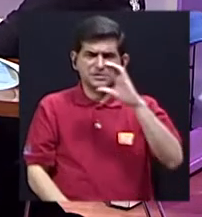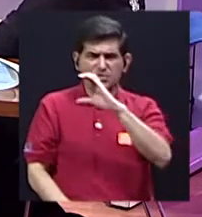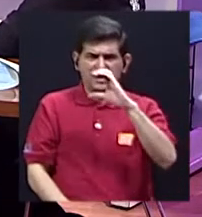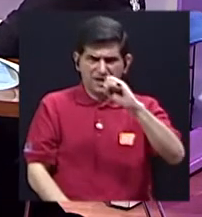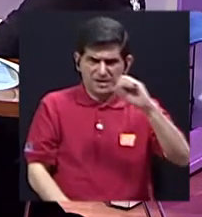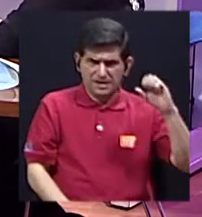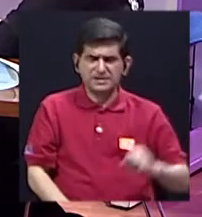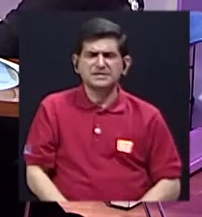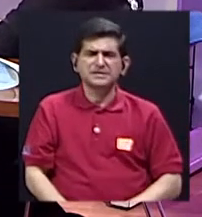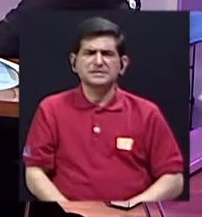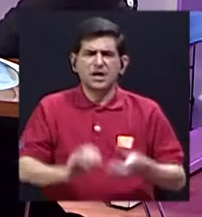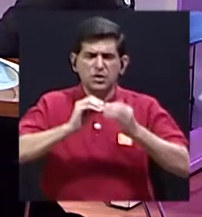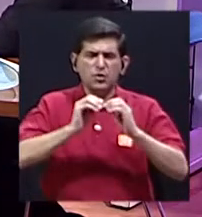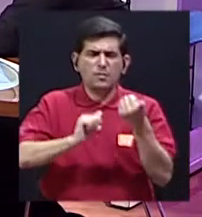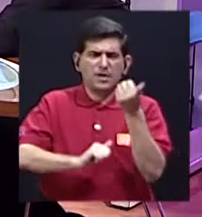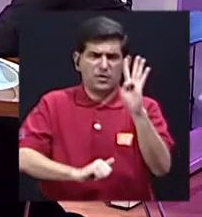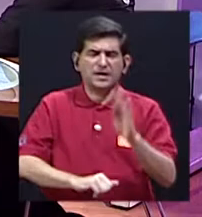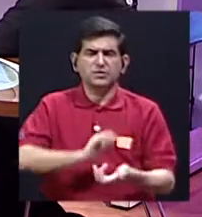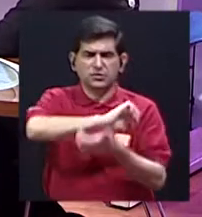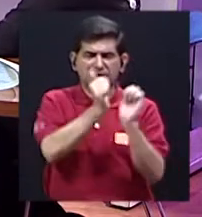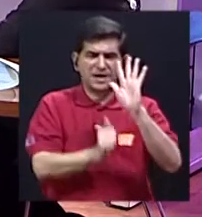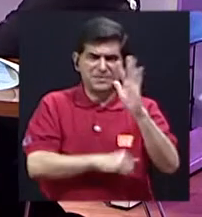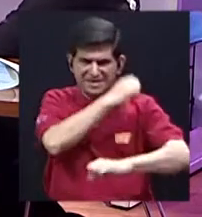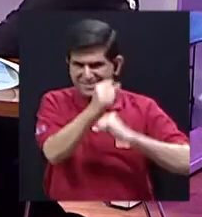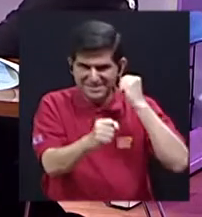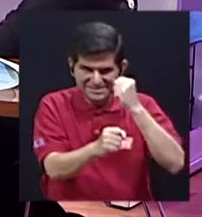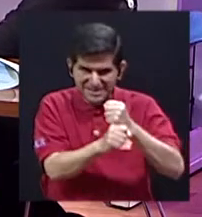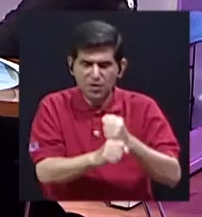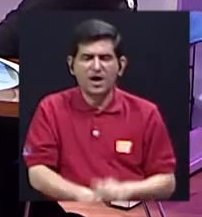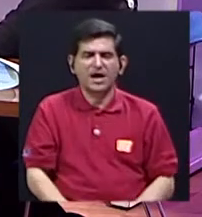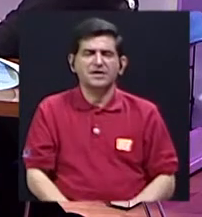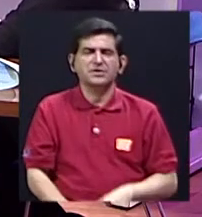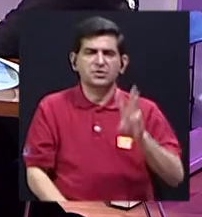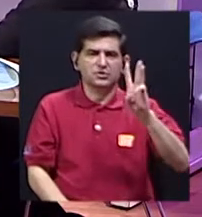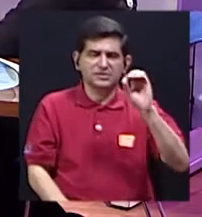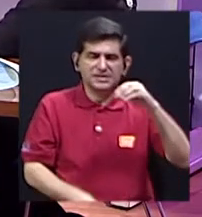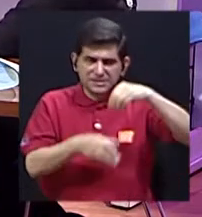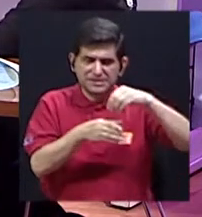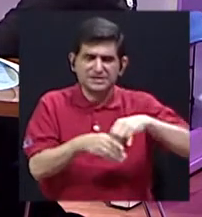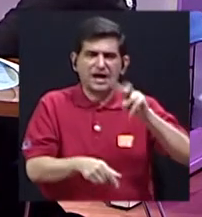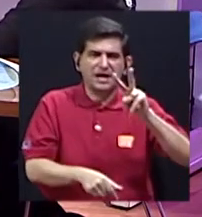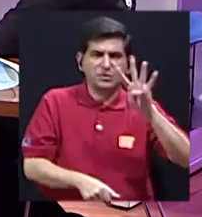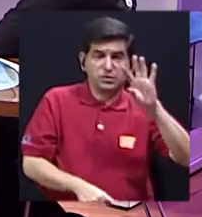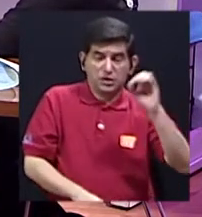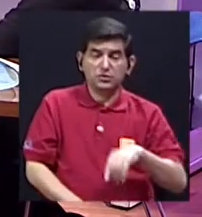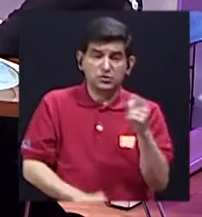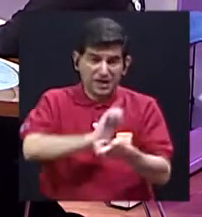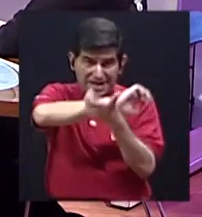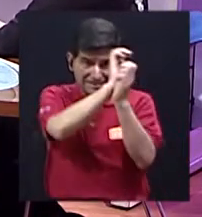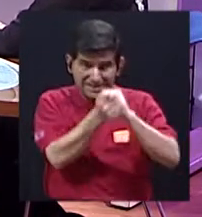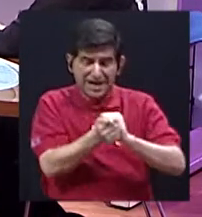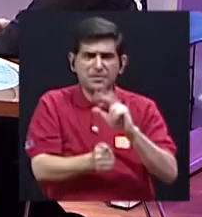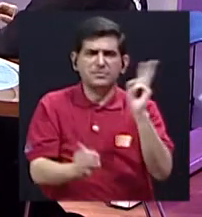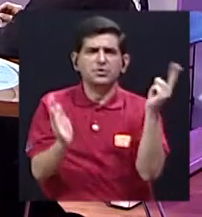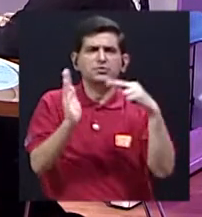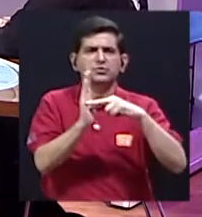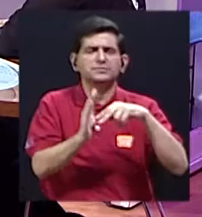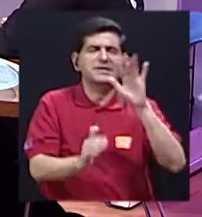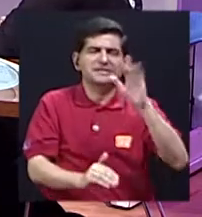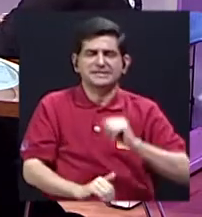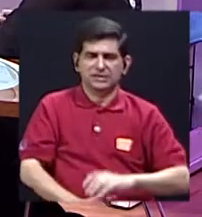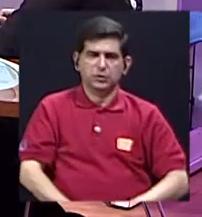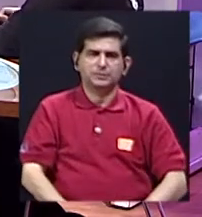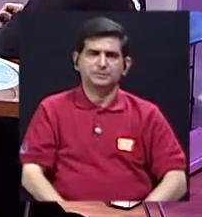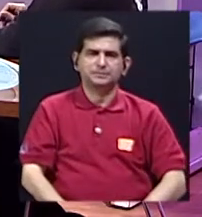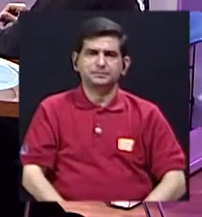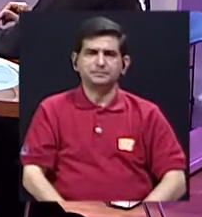transitorio 14 que pasa de 5 años de 60 cuotas a 240 esta modificación se dio en el 2005